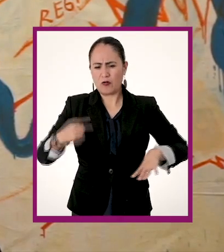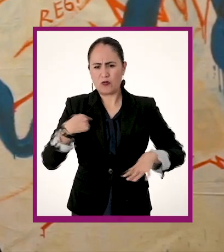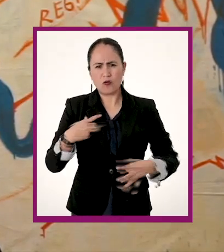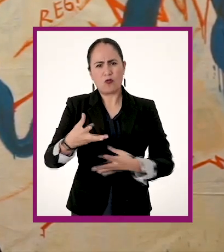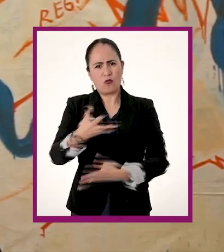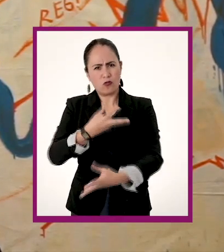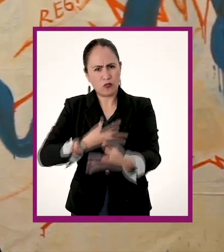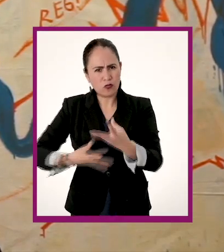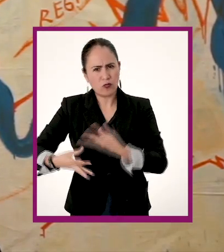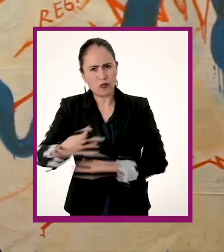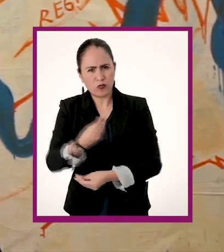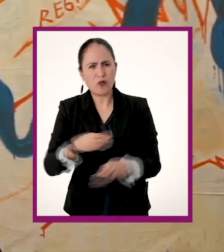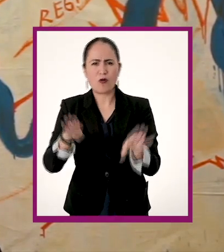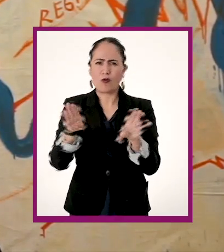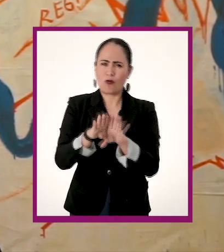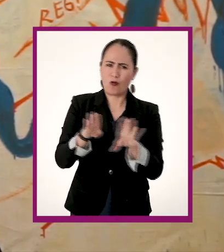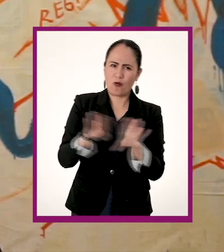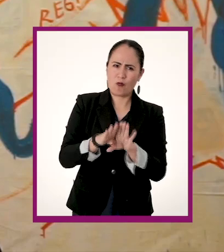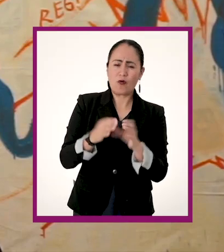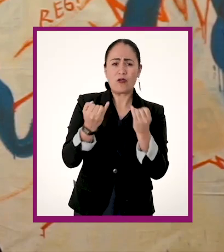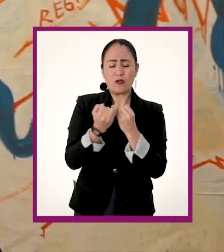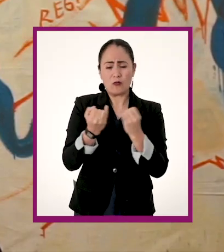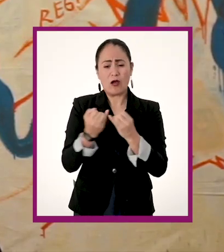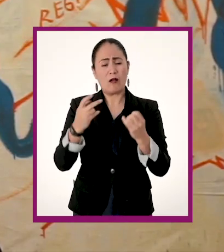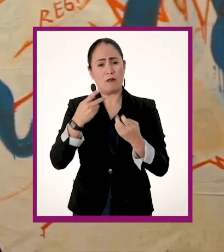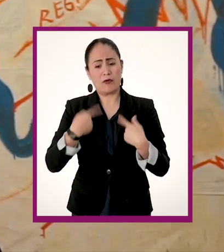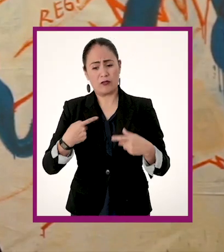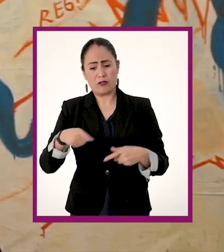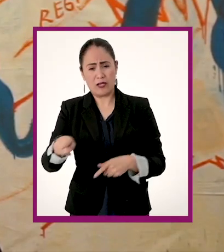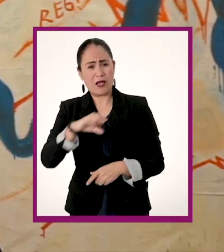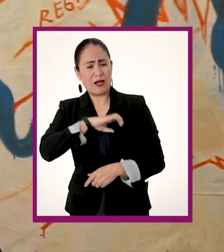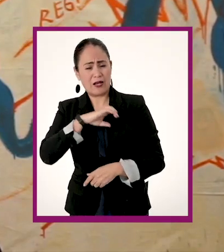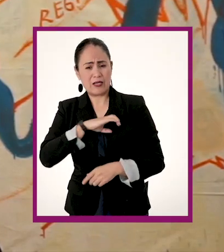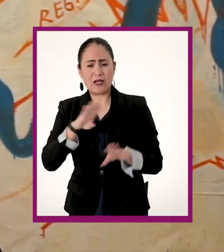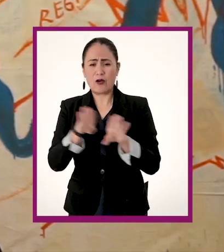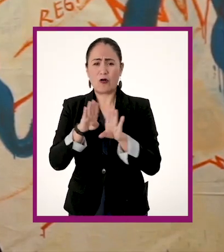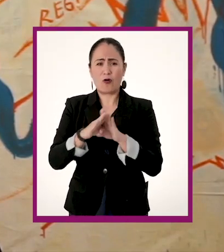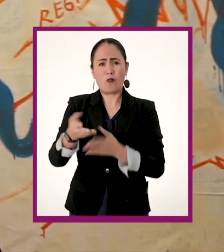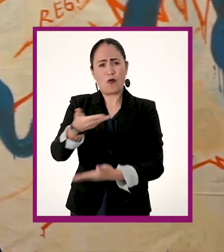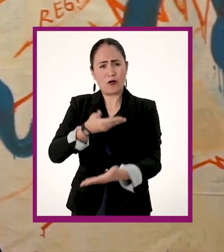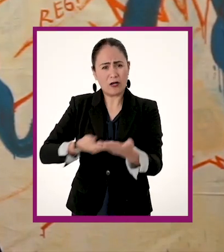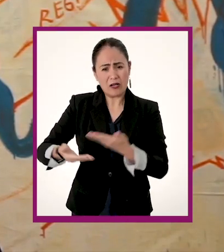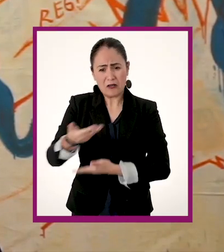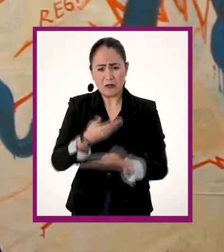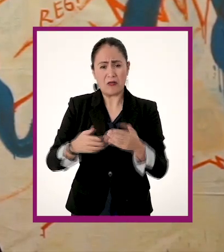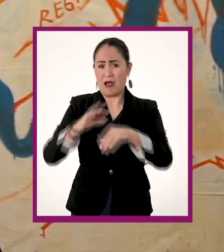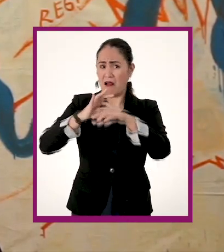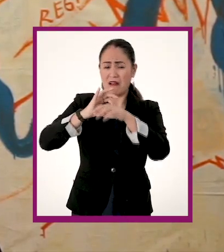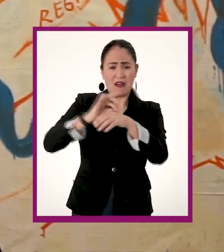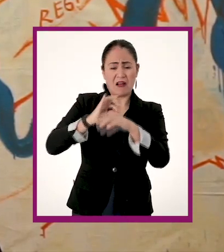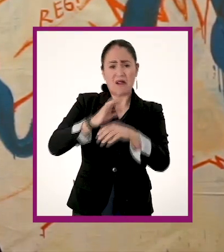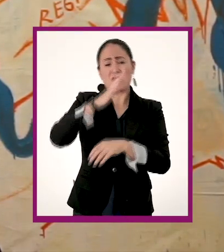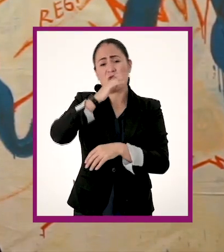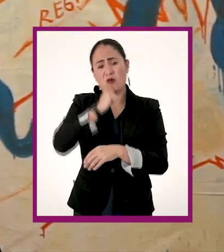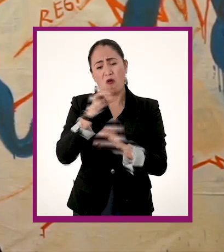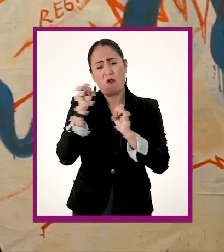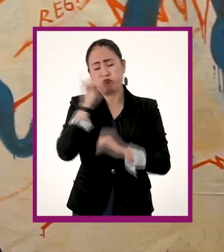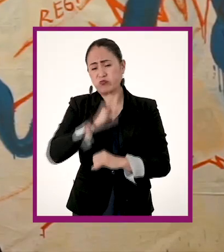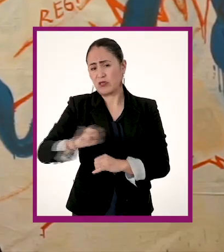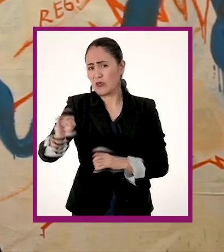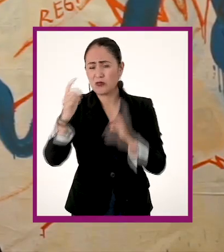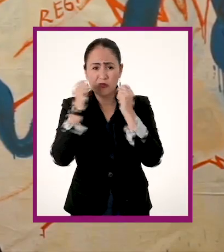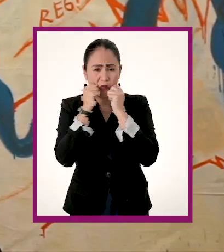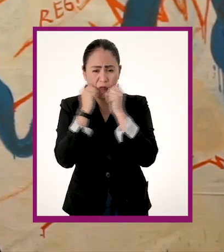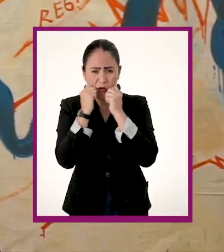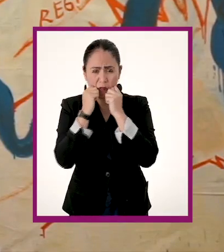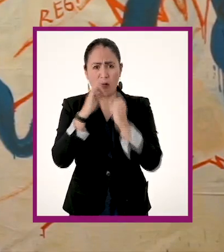forma en que me relaciono conmigo y con los demás, cómo puedo estar cerca de la gente que quiero, de la gente que me importa, aún sin poder verlos o